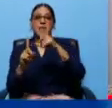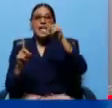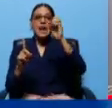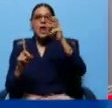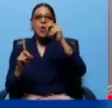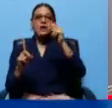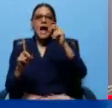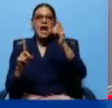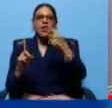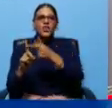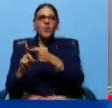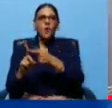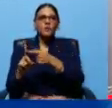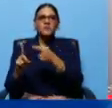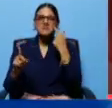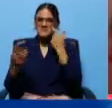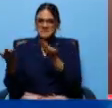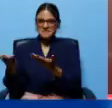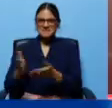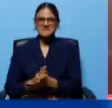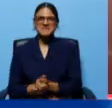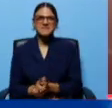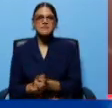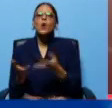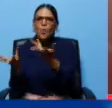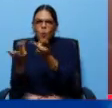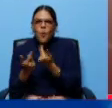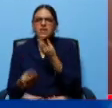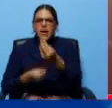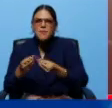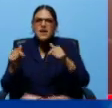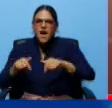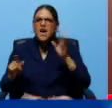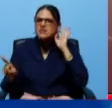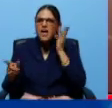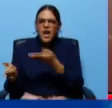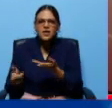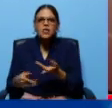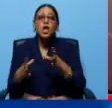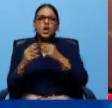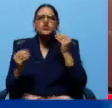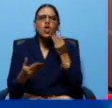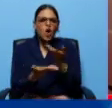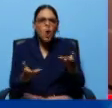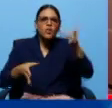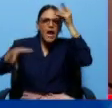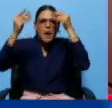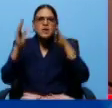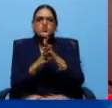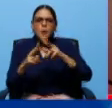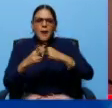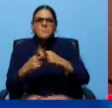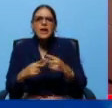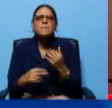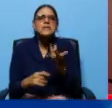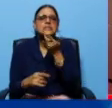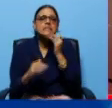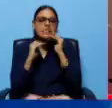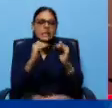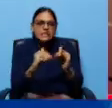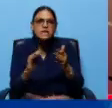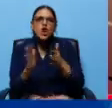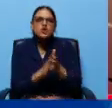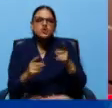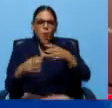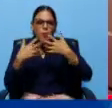mira. El negro infante. Cuéntame aquí. Bueno, los muchachos aprenden la mecánica básica de los